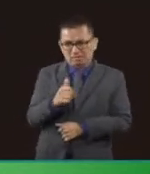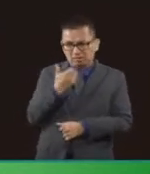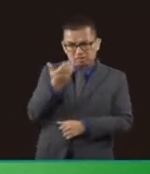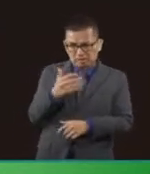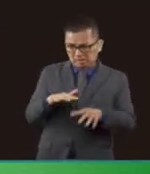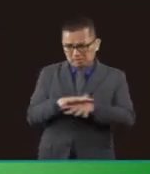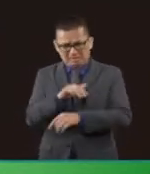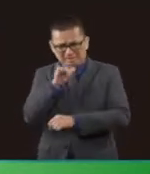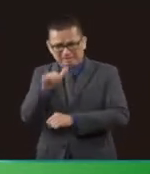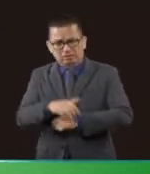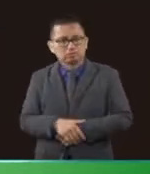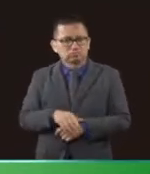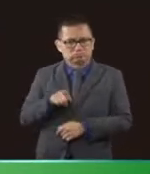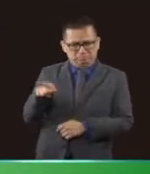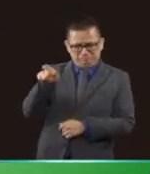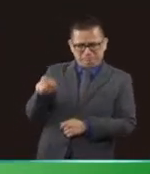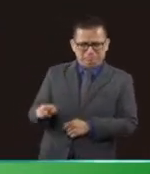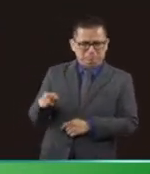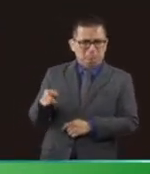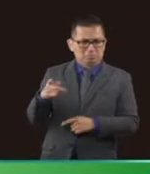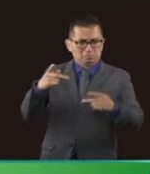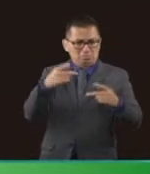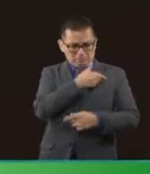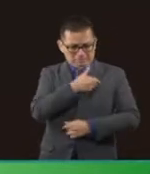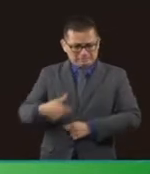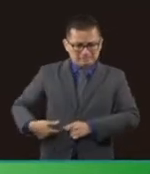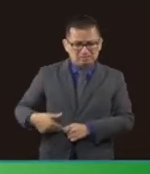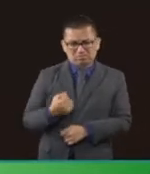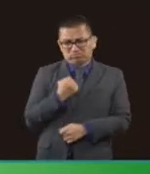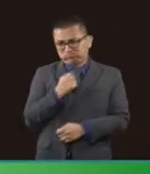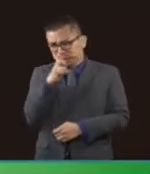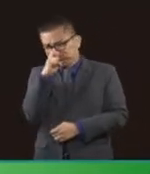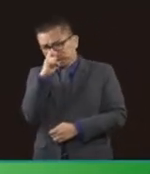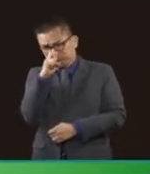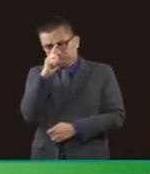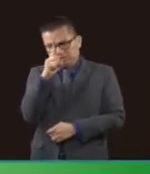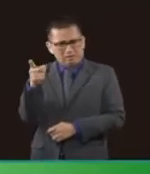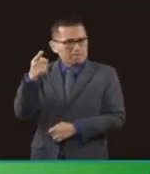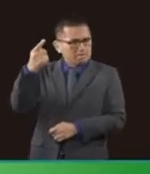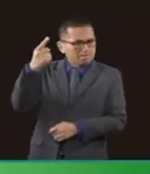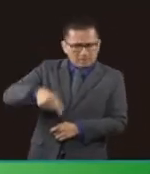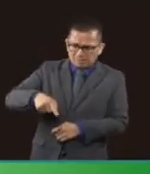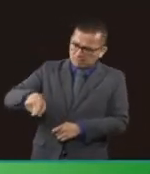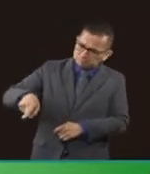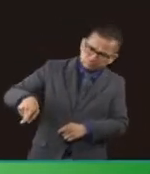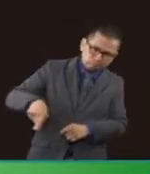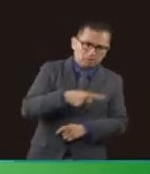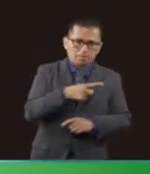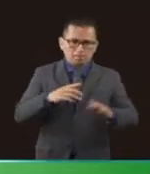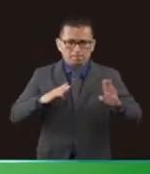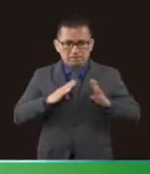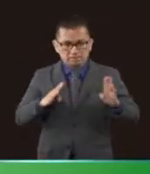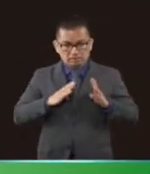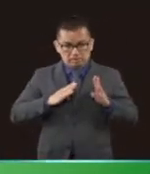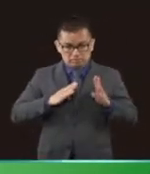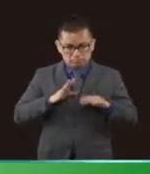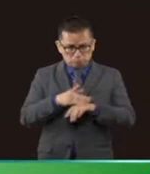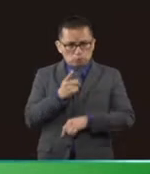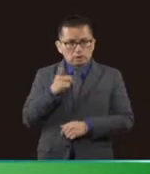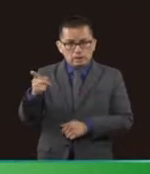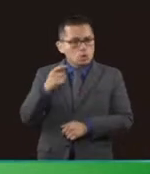presidente que utilizó a un Batallón esa noche oscura con tal de no dialogar y de imponerse